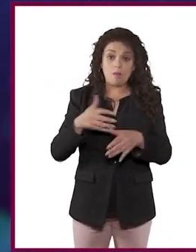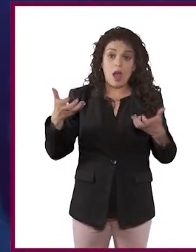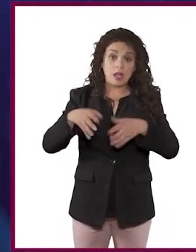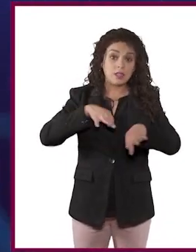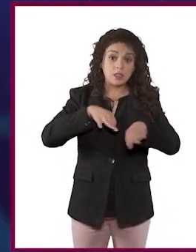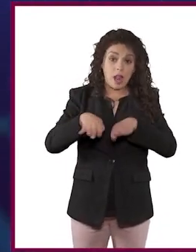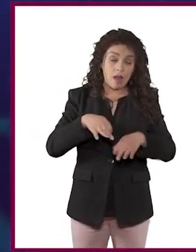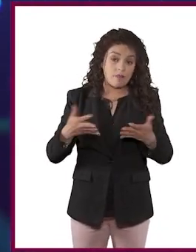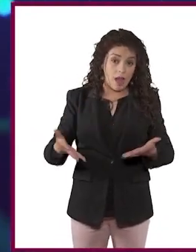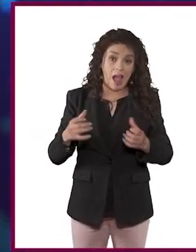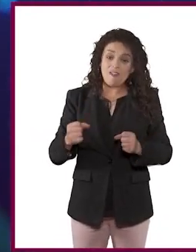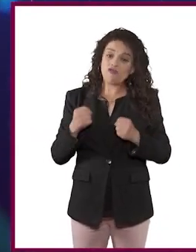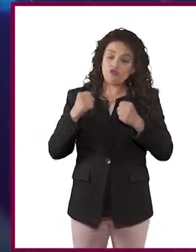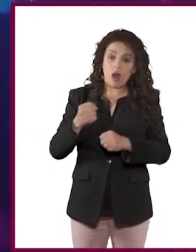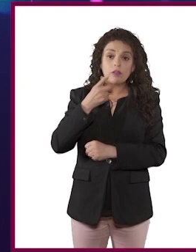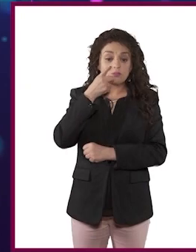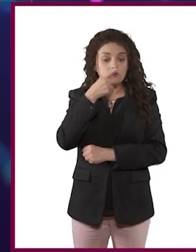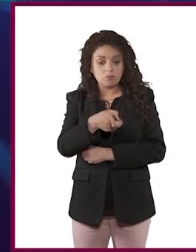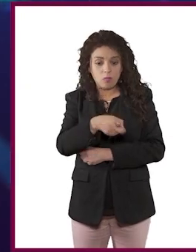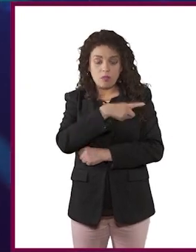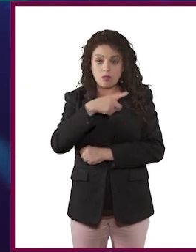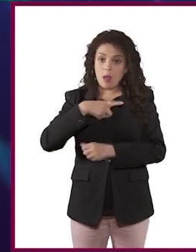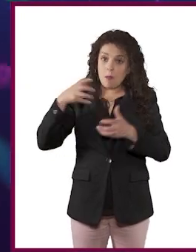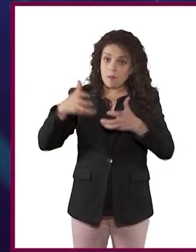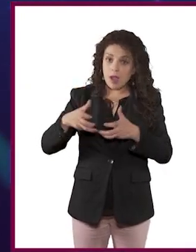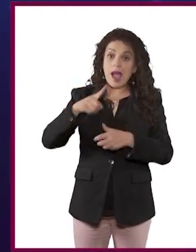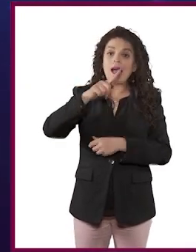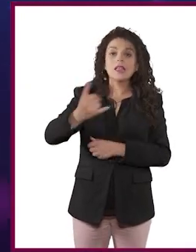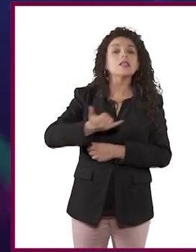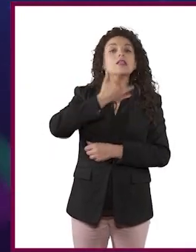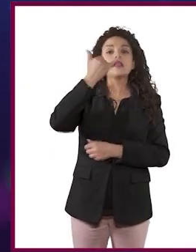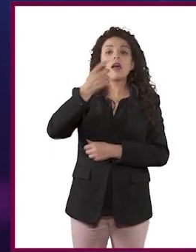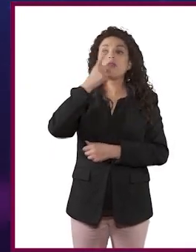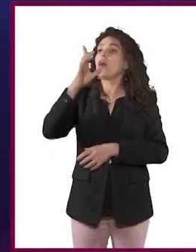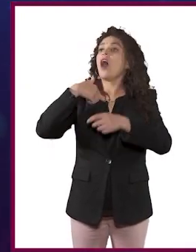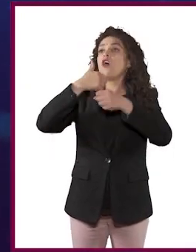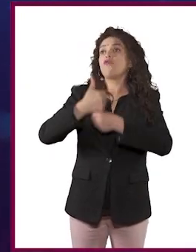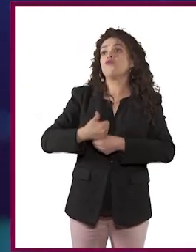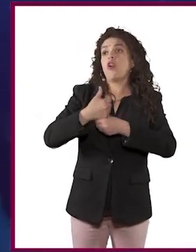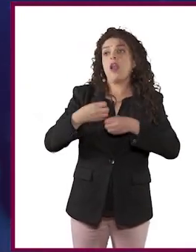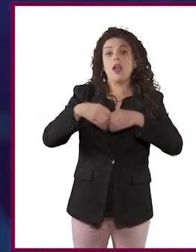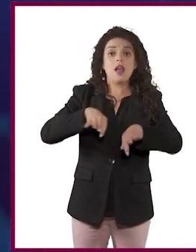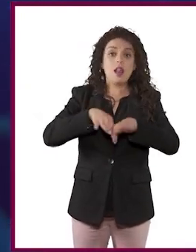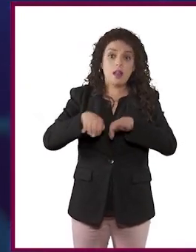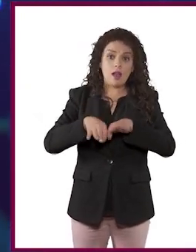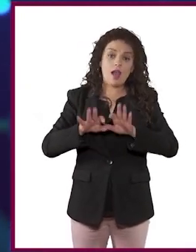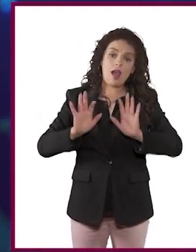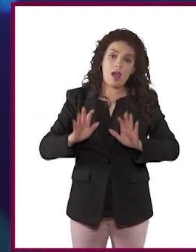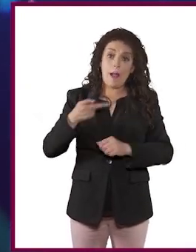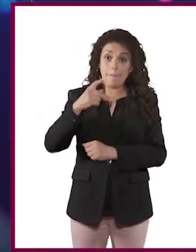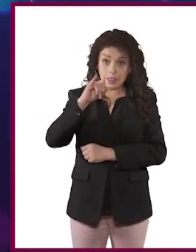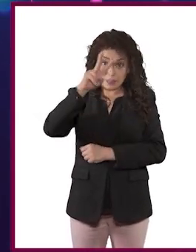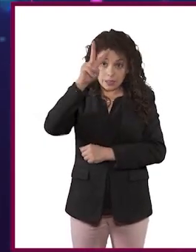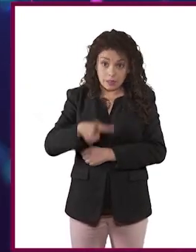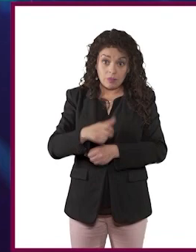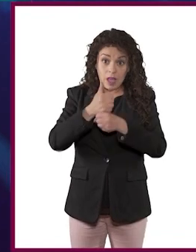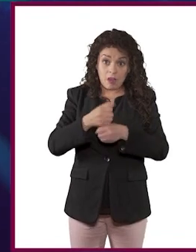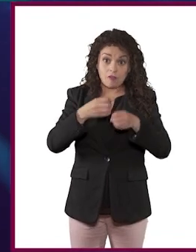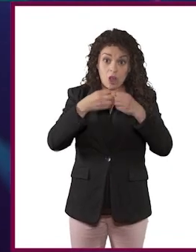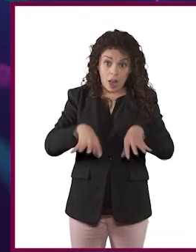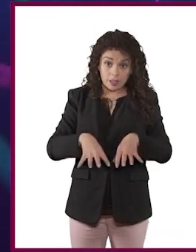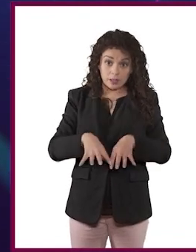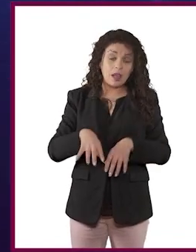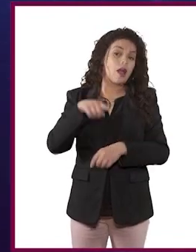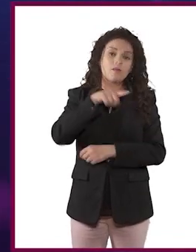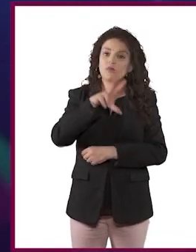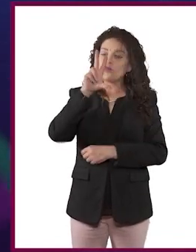una orden de manera rigurosa, de manera fuerte, con violencia laboral. Pero si